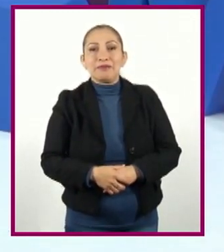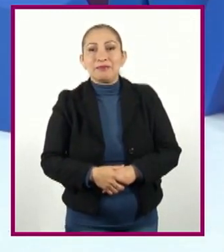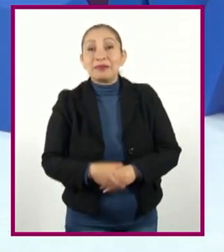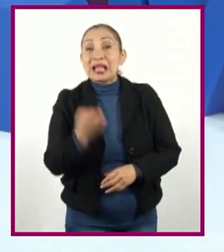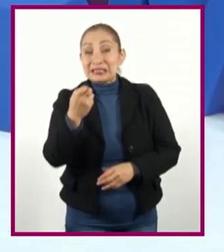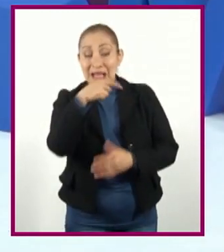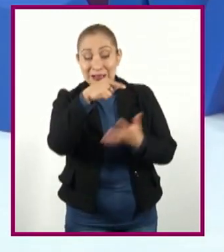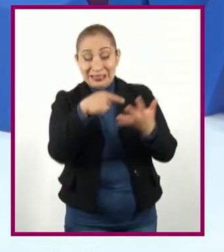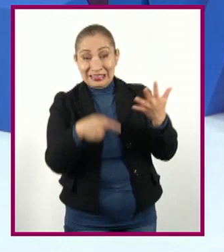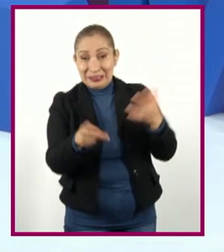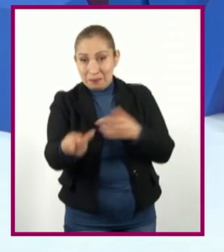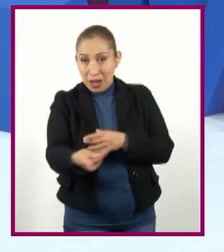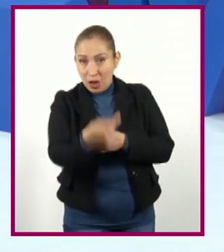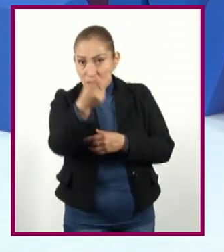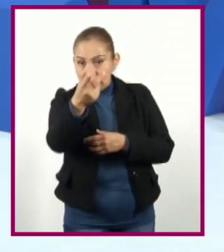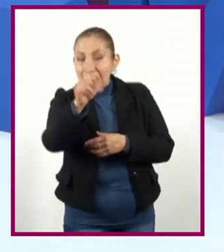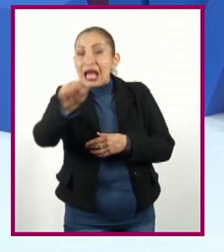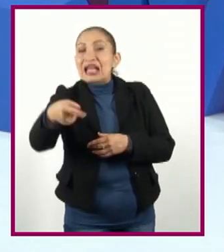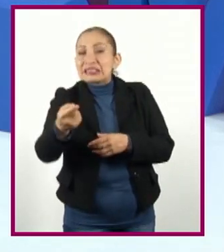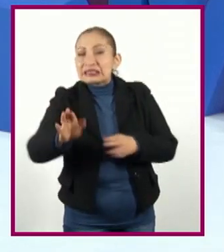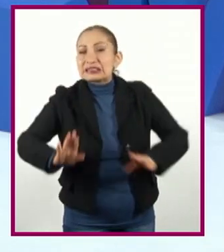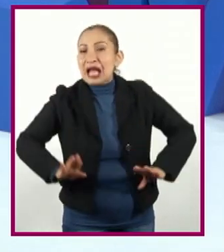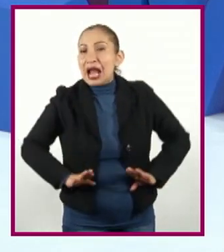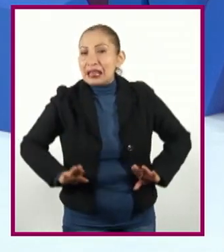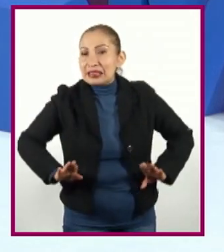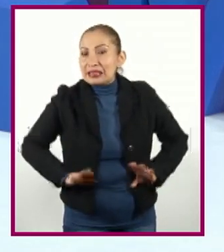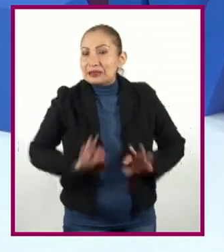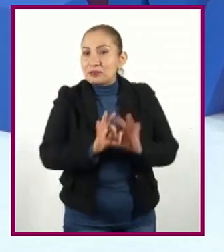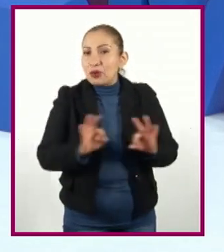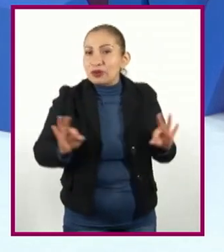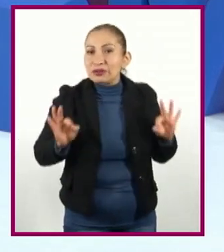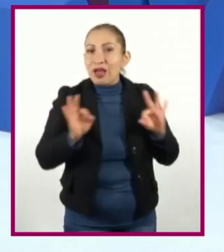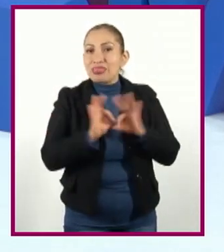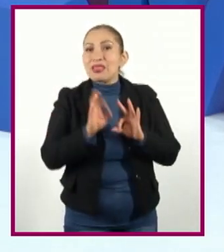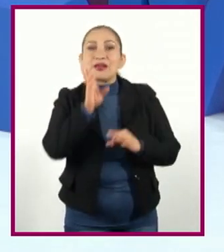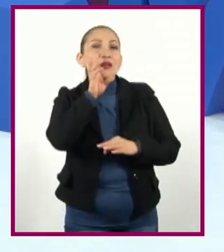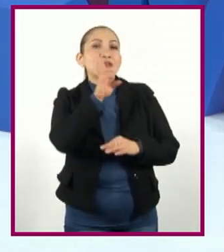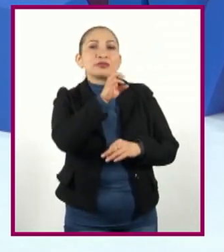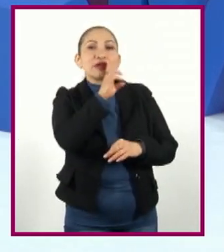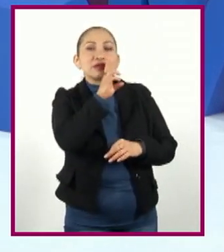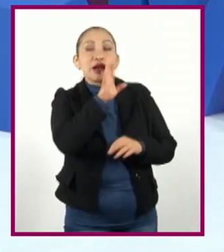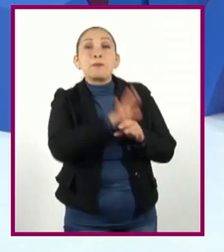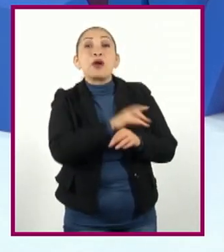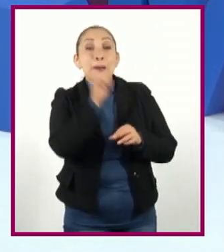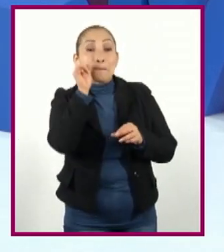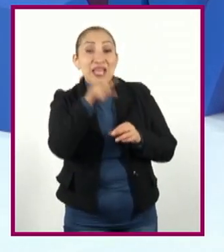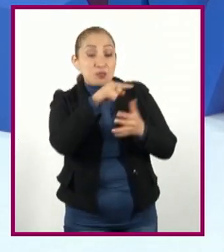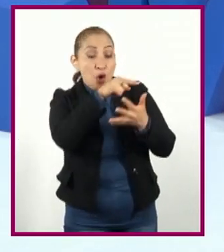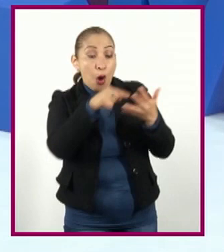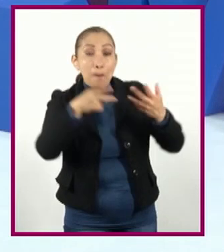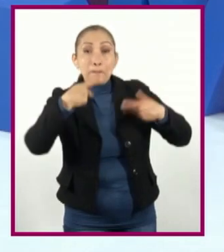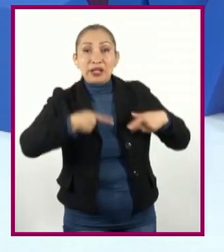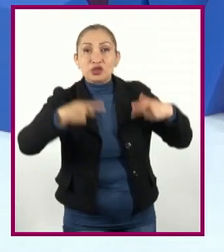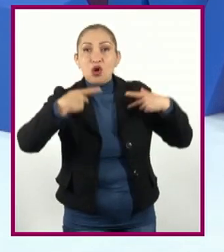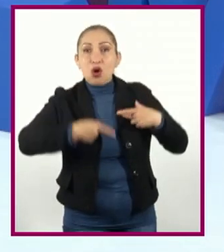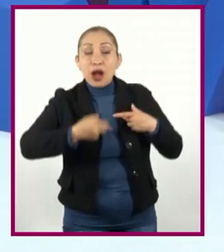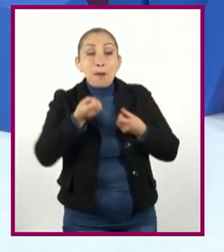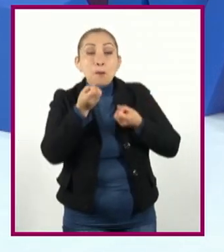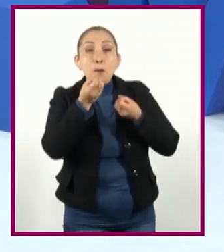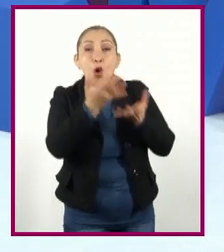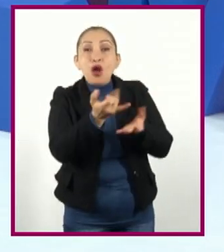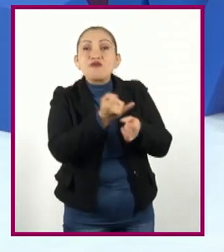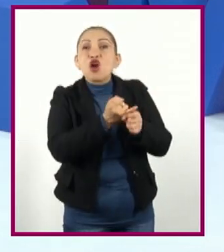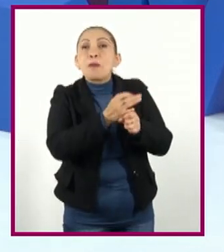Estas preguntas son características importantes de la noticia, porque con ellas el autor proporciona una